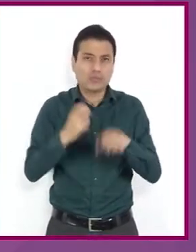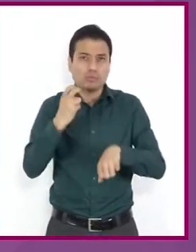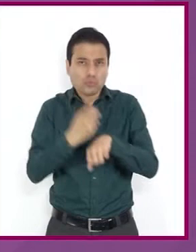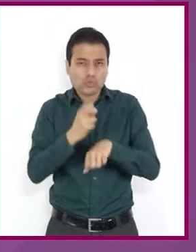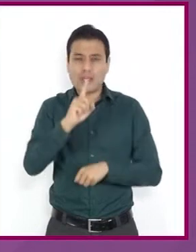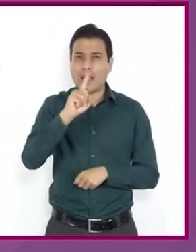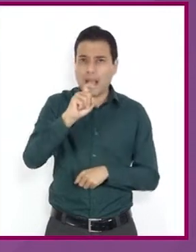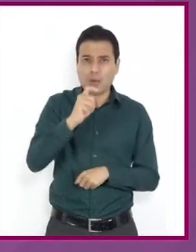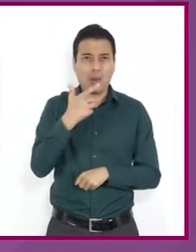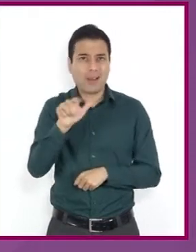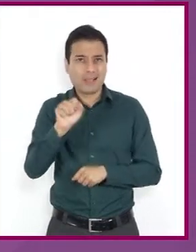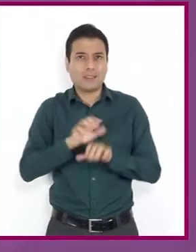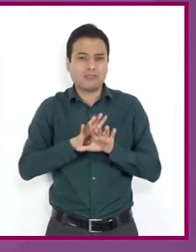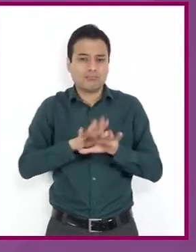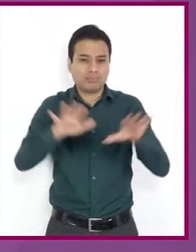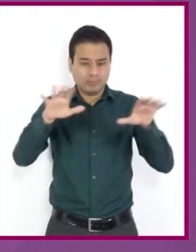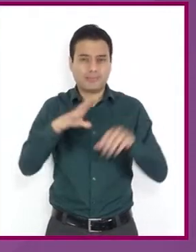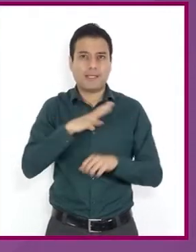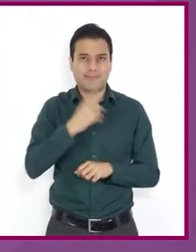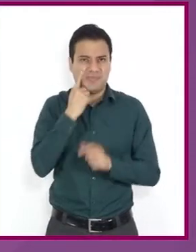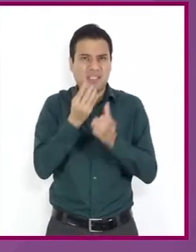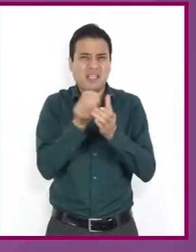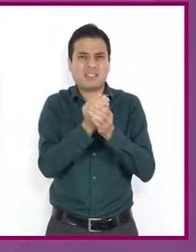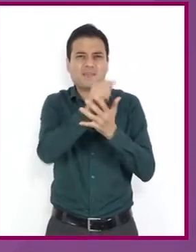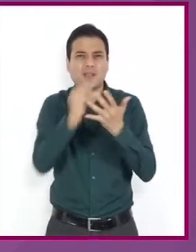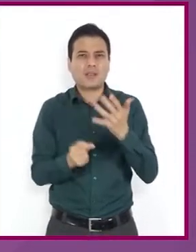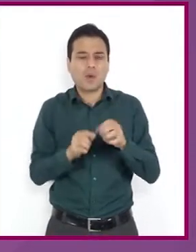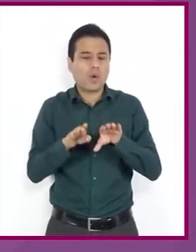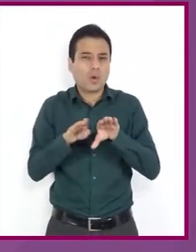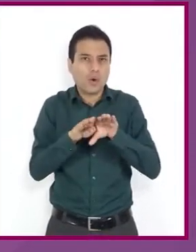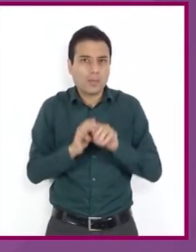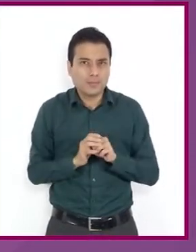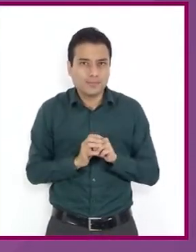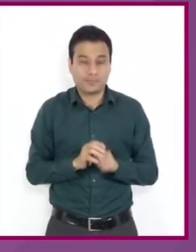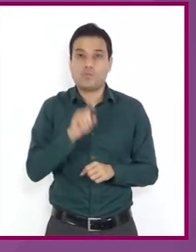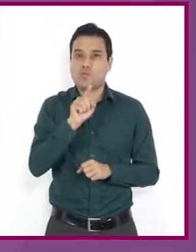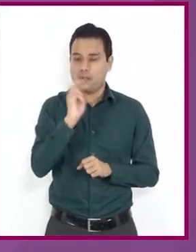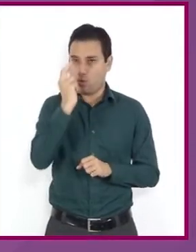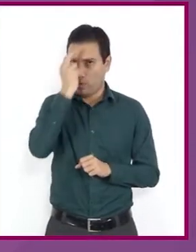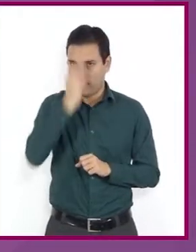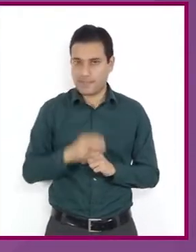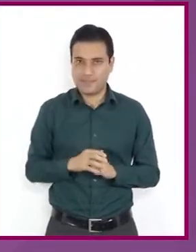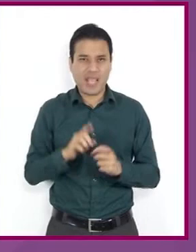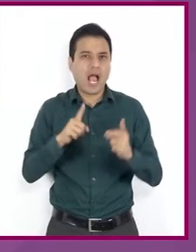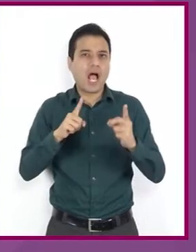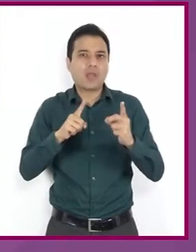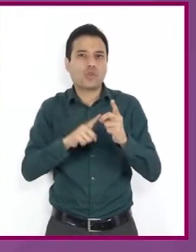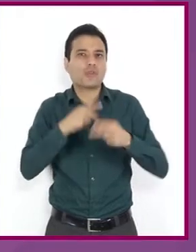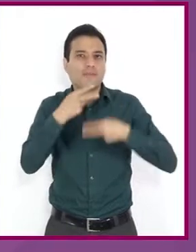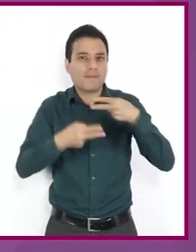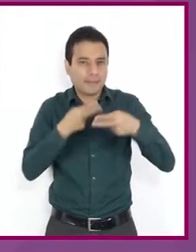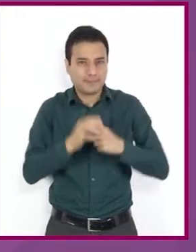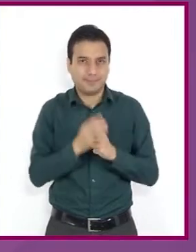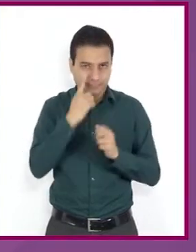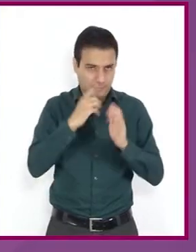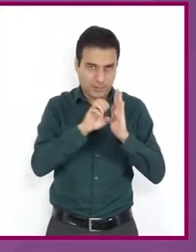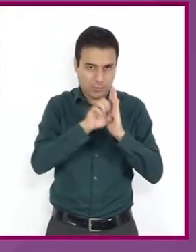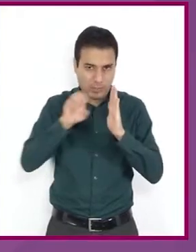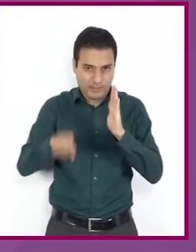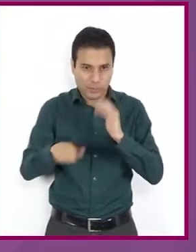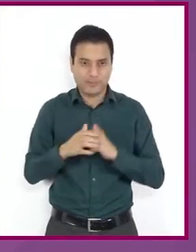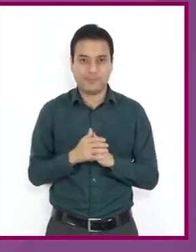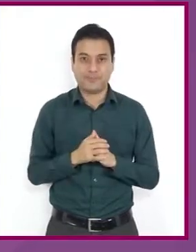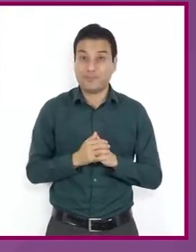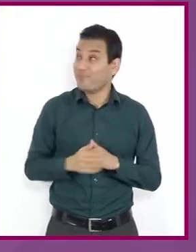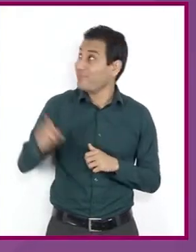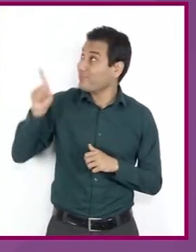gaseosos. Una forma de clasificar las ondas es tomando en cuenta la dirección de su propagación. Por ejemplo, si tomamos